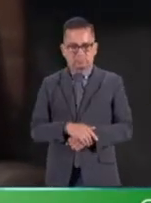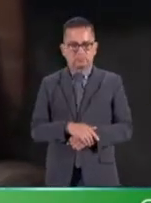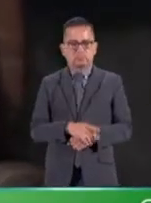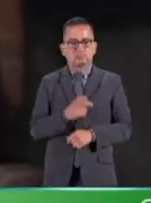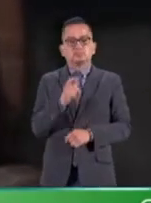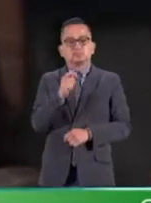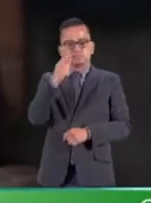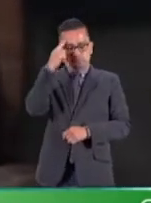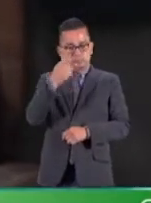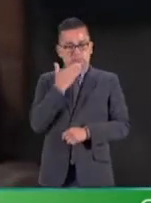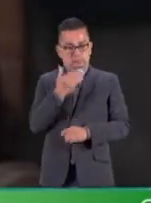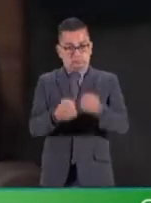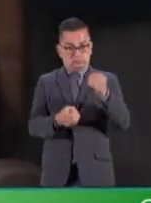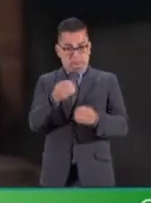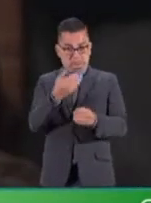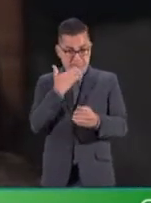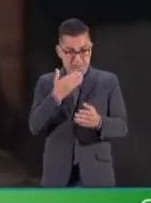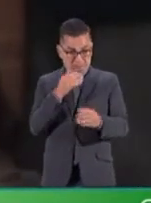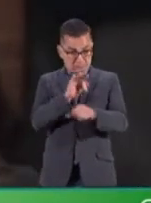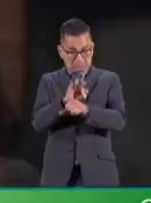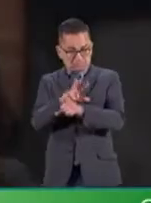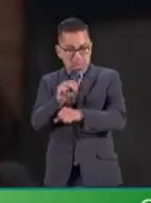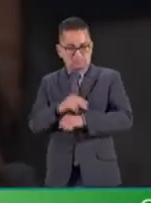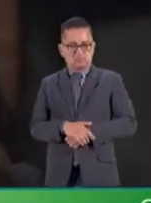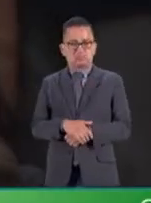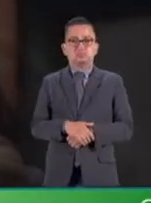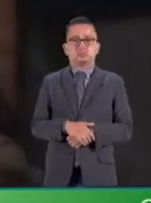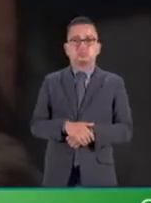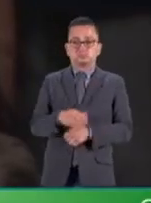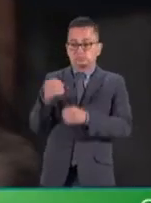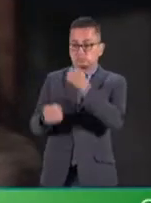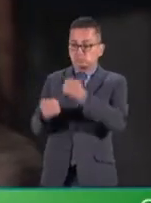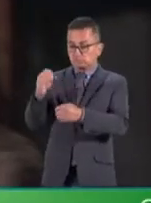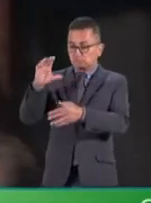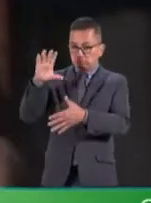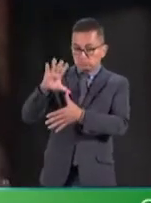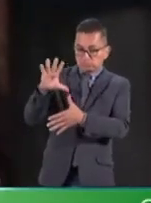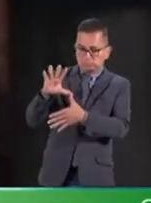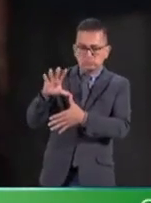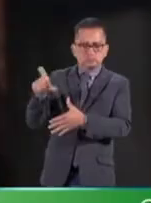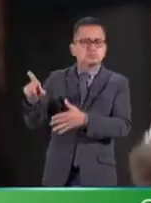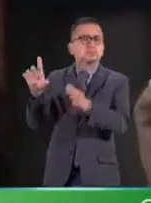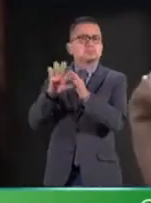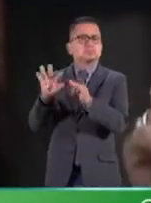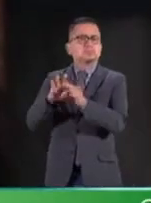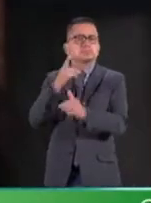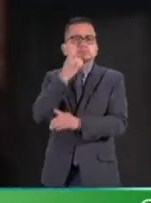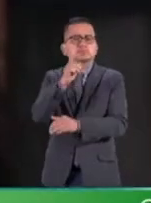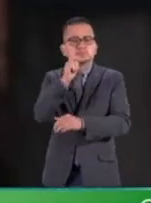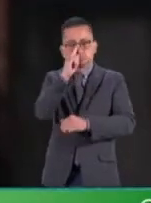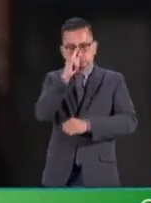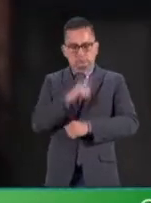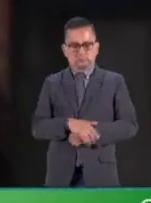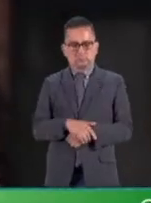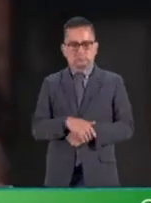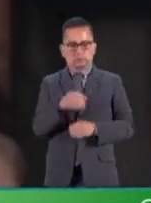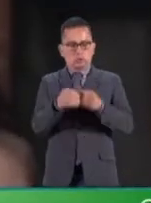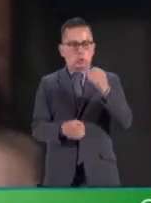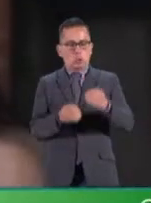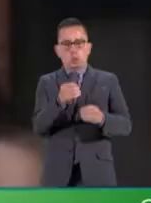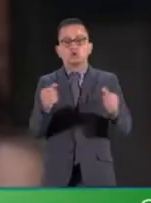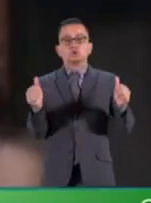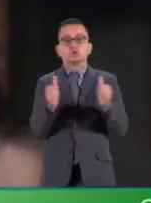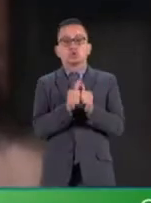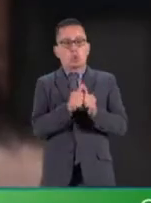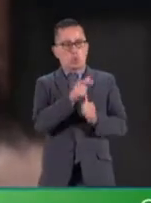garantías judiciales. La Corte Interamericana lo explica así. Los juicios ante jueces sin rostro o de